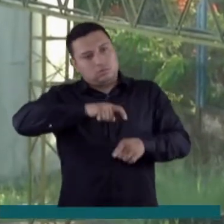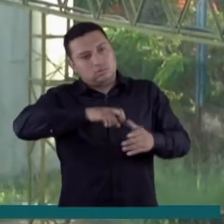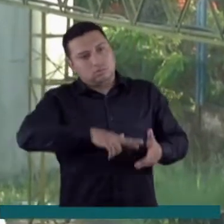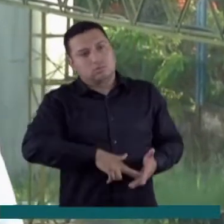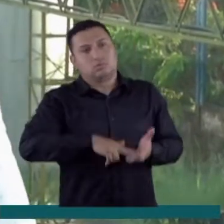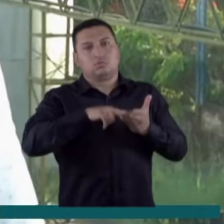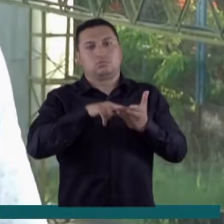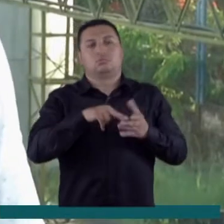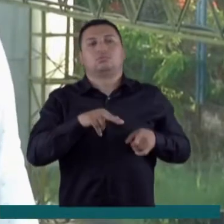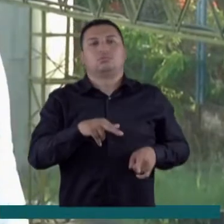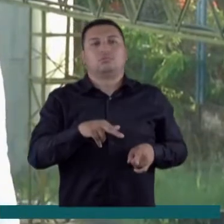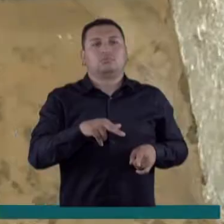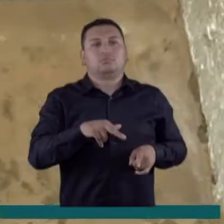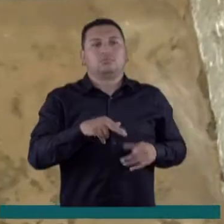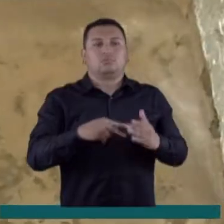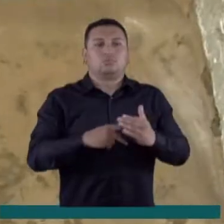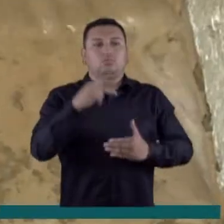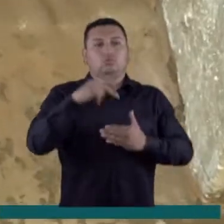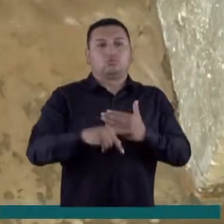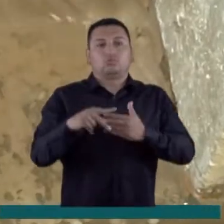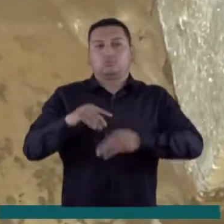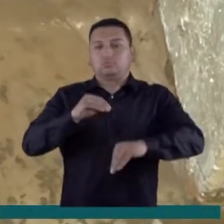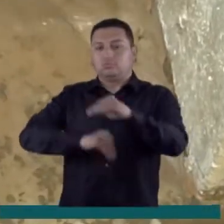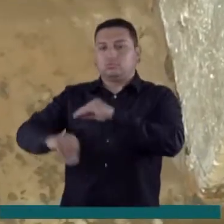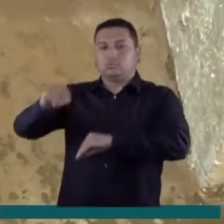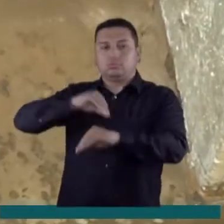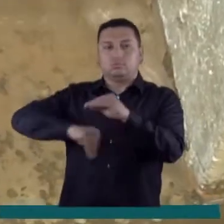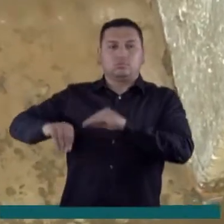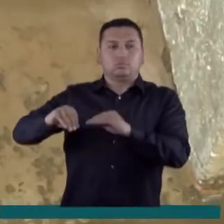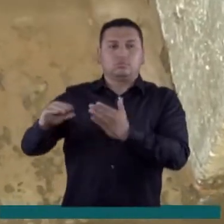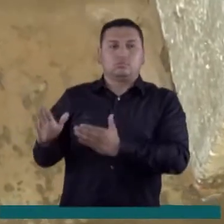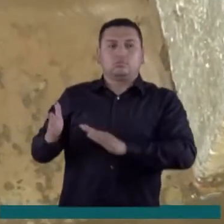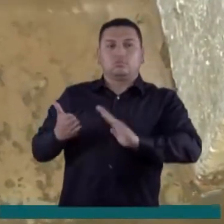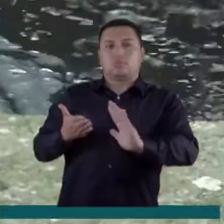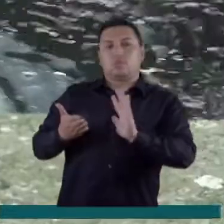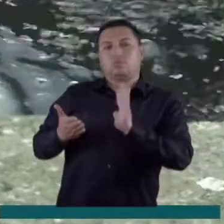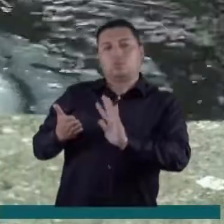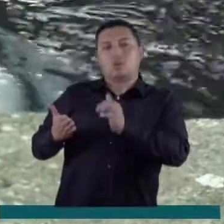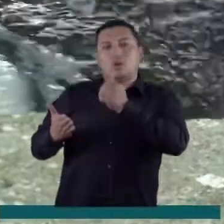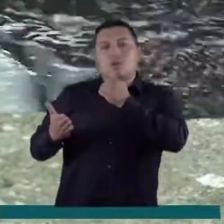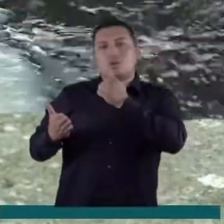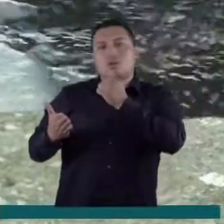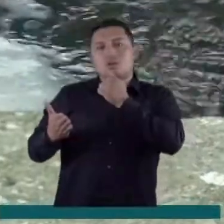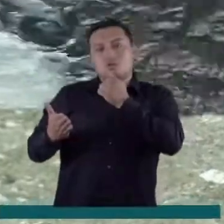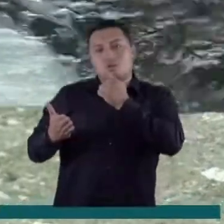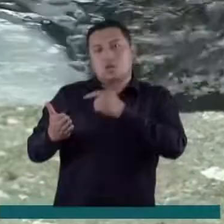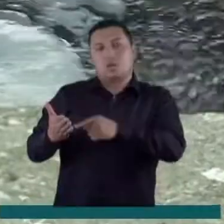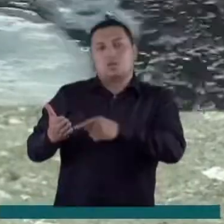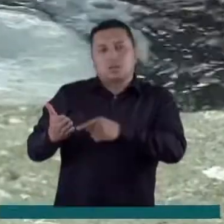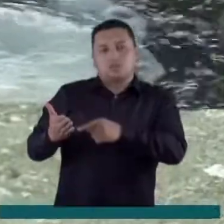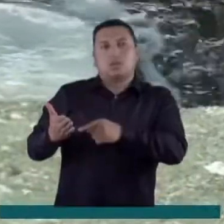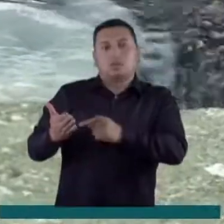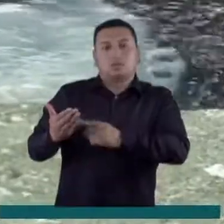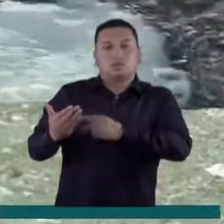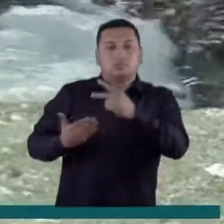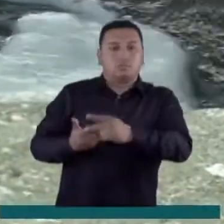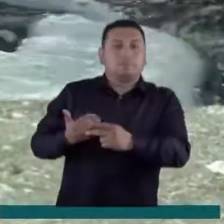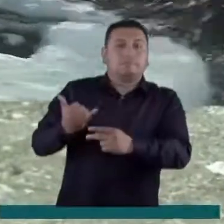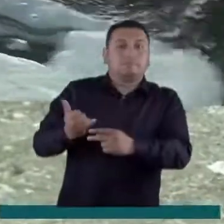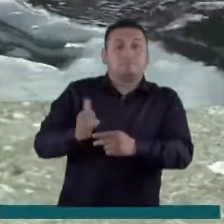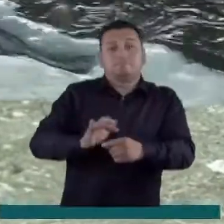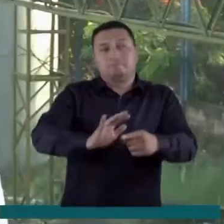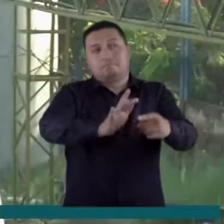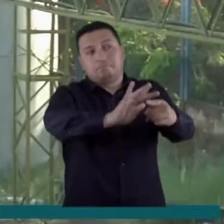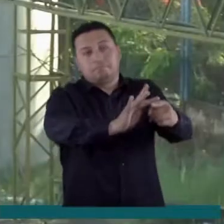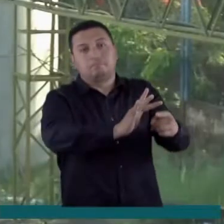o su vida útil. Está en ejecución lo que es el proyecto el plan maestro de acueducto, el cual